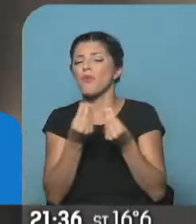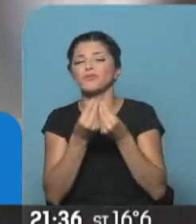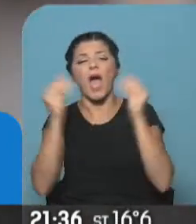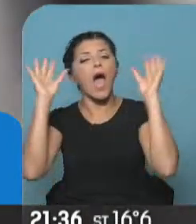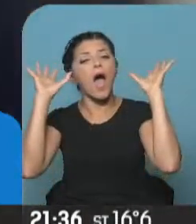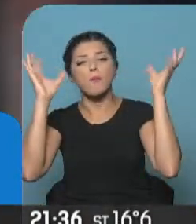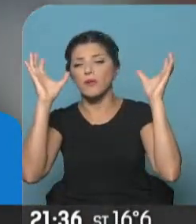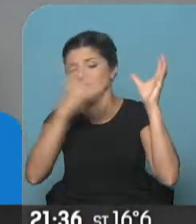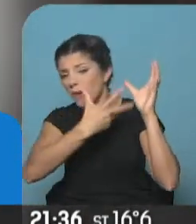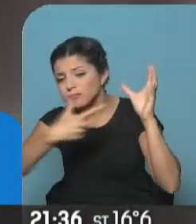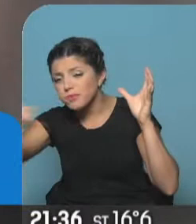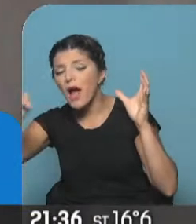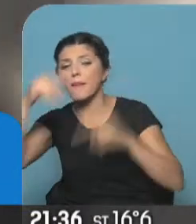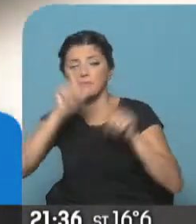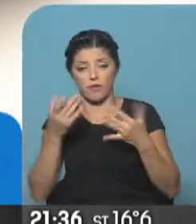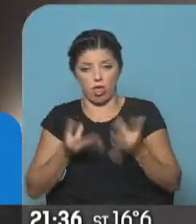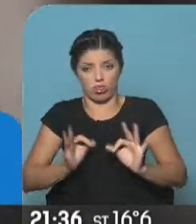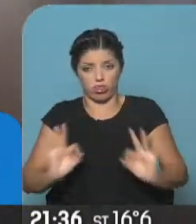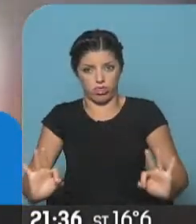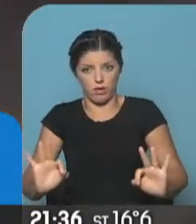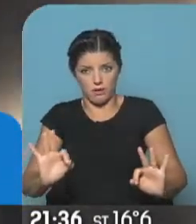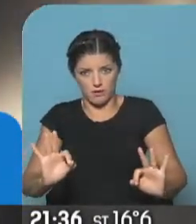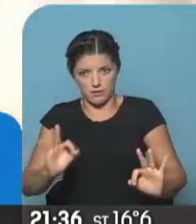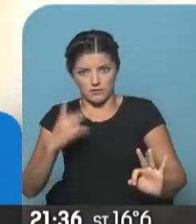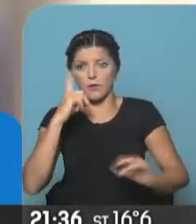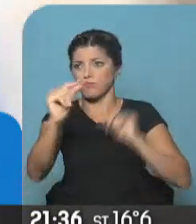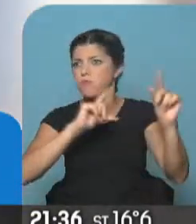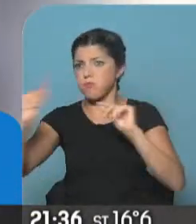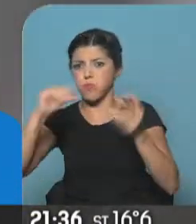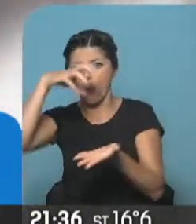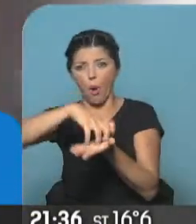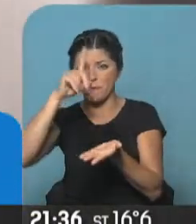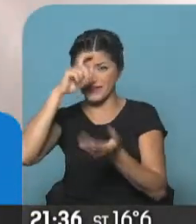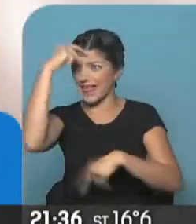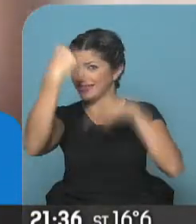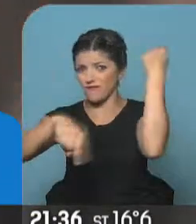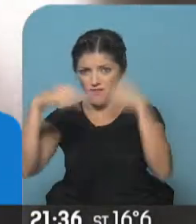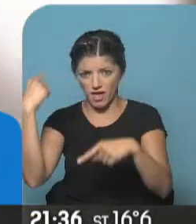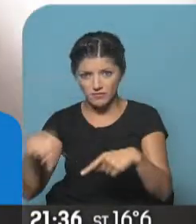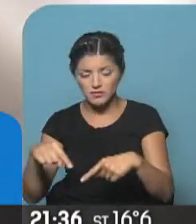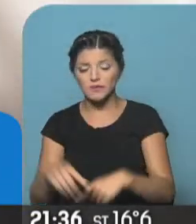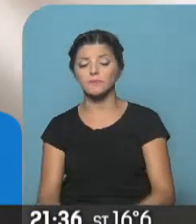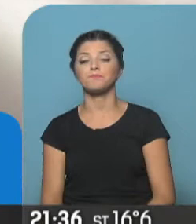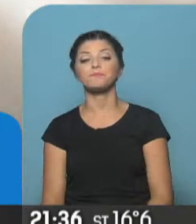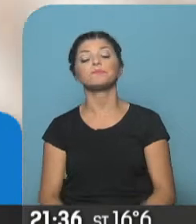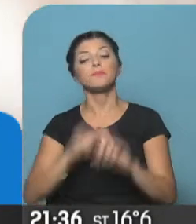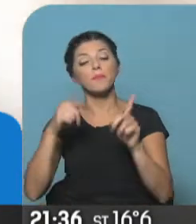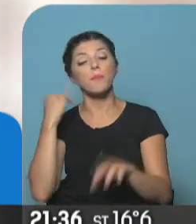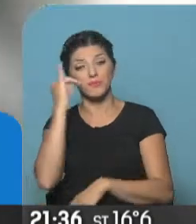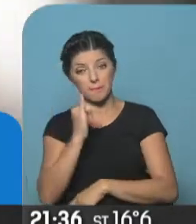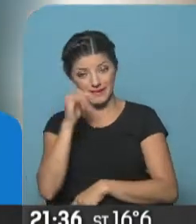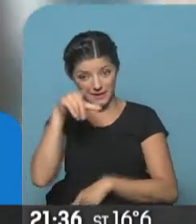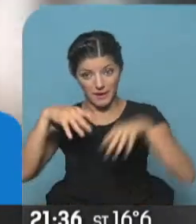a los sobrevivientes y los llevaron a distintos hospitales de la zona. Por otra parte, vale destacar que la mezquita